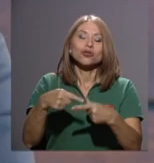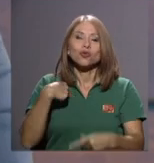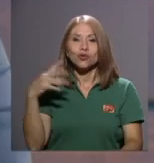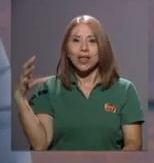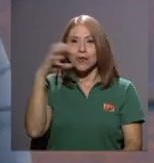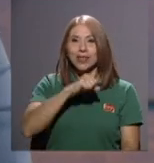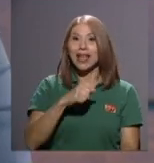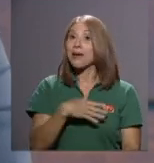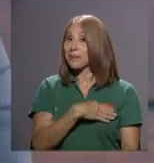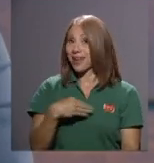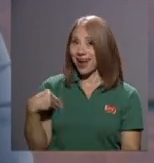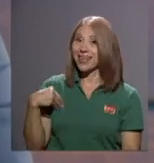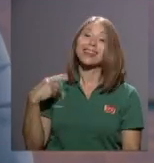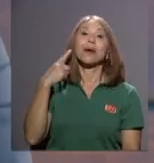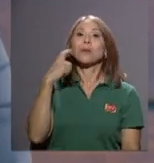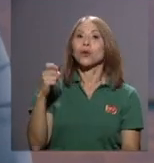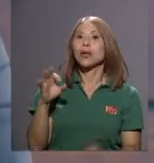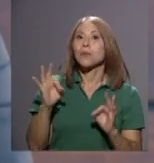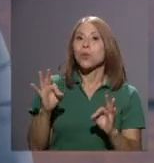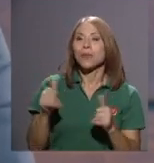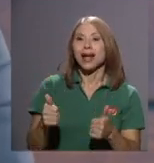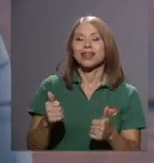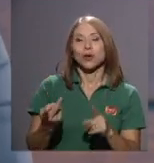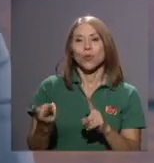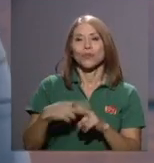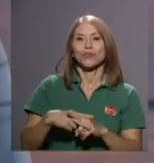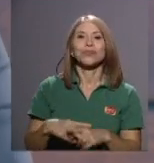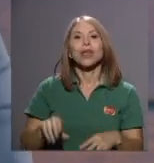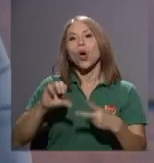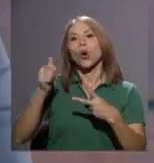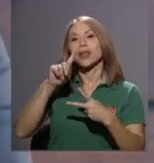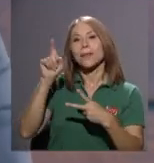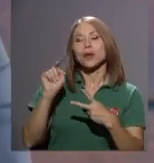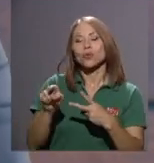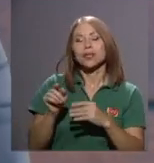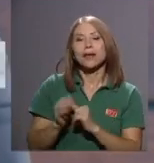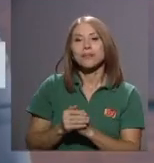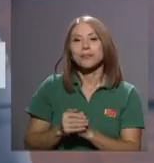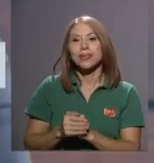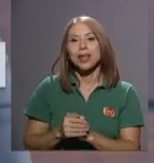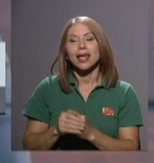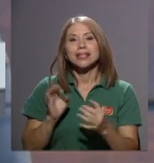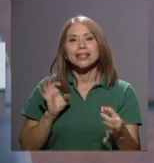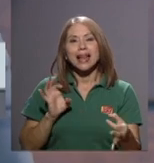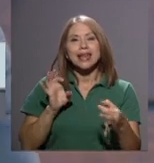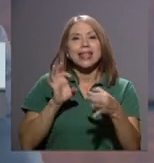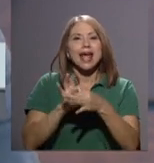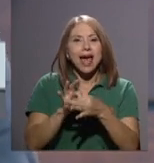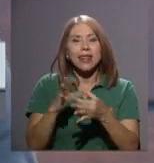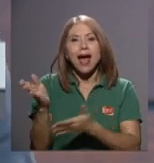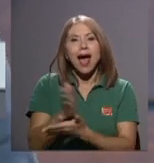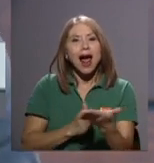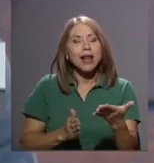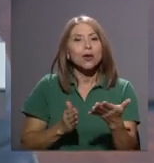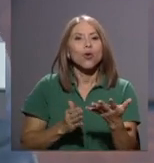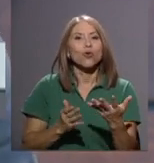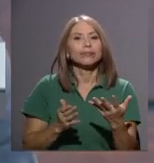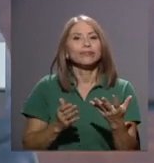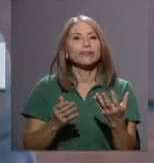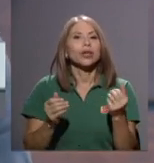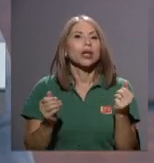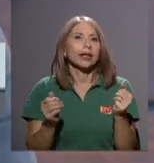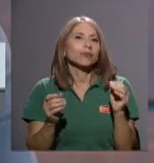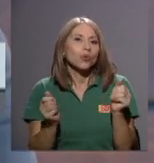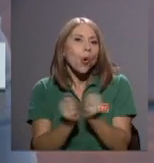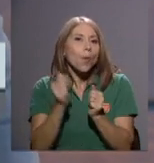encanta porque es muy práctico, Adalid. La otra pregunta va íntimamente ligada a algo que tiene que ver mucho tal vez con políticos y sobre